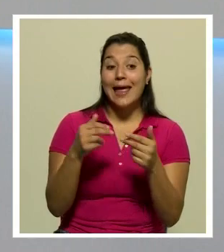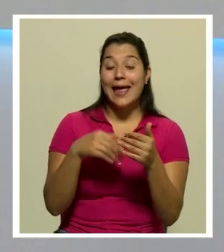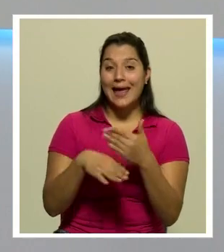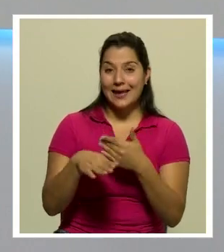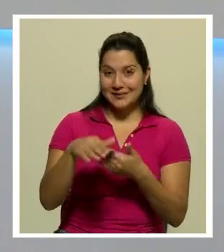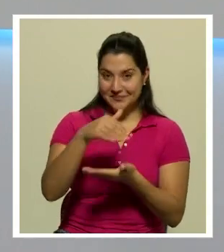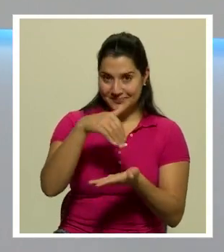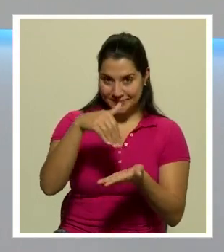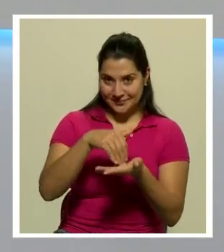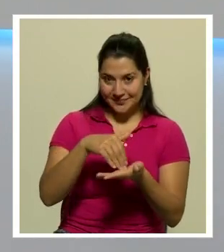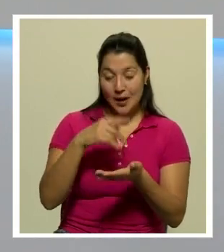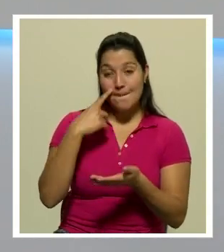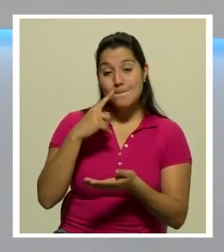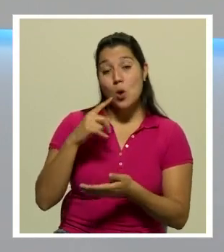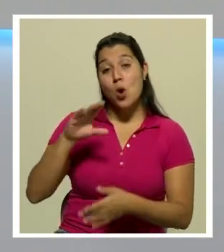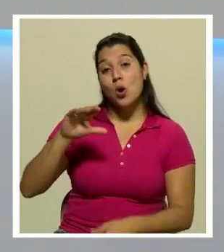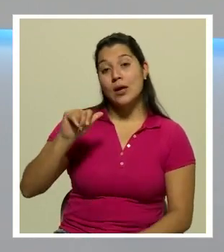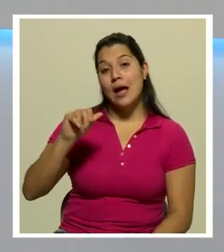capital gracias a